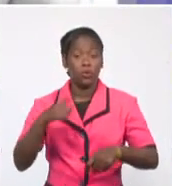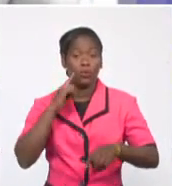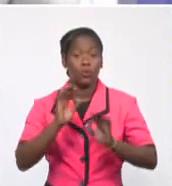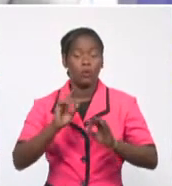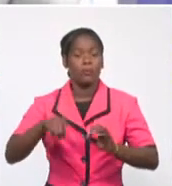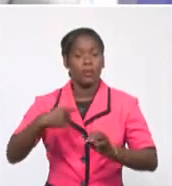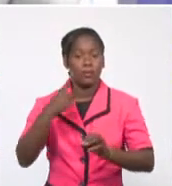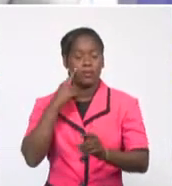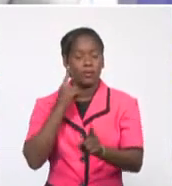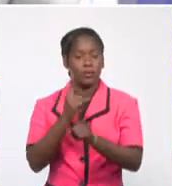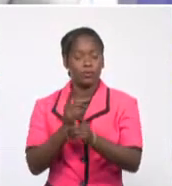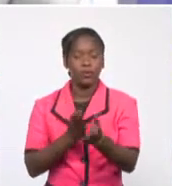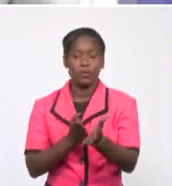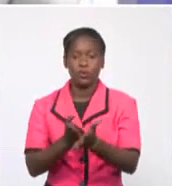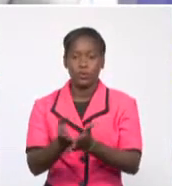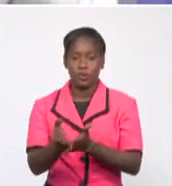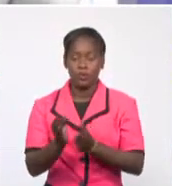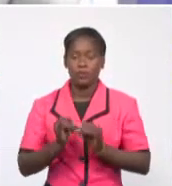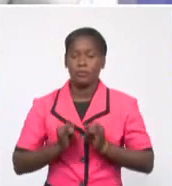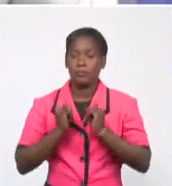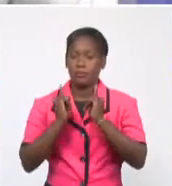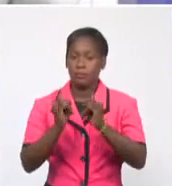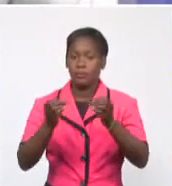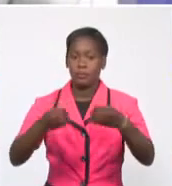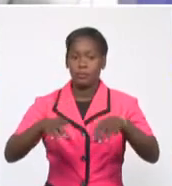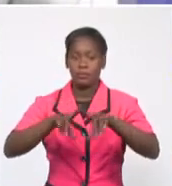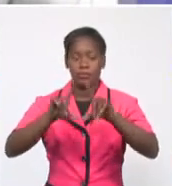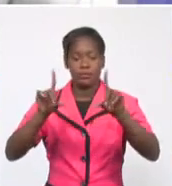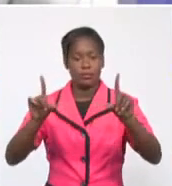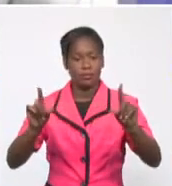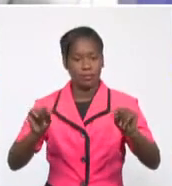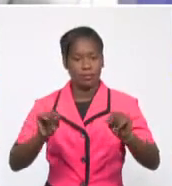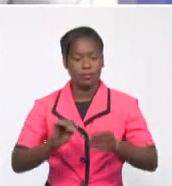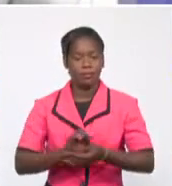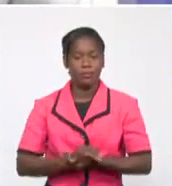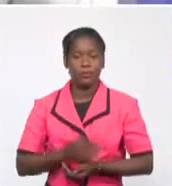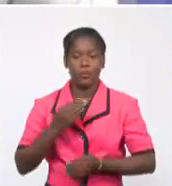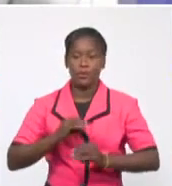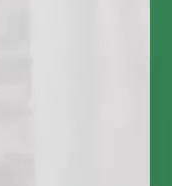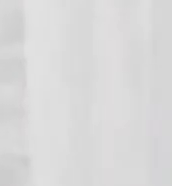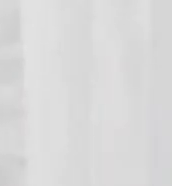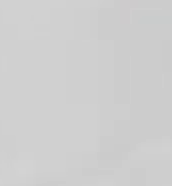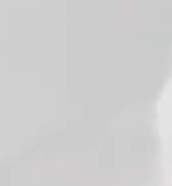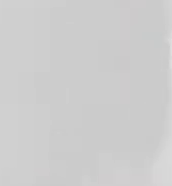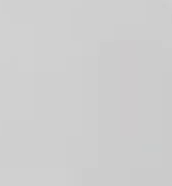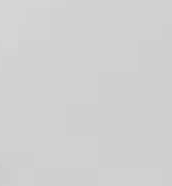vemos mañana para seguirle contando lo que hace Cuba por la salud de su población. Muy buenos días.